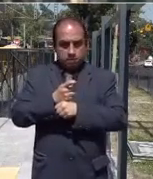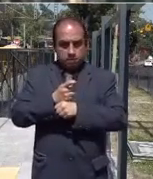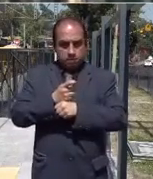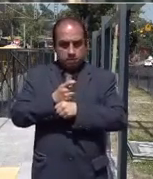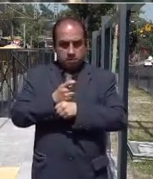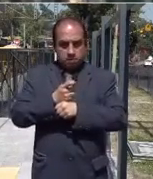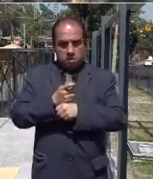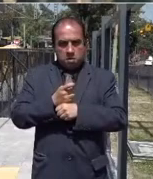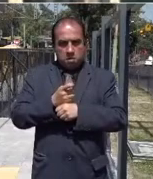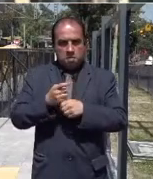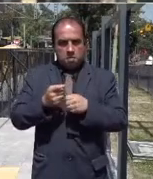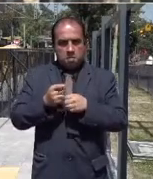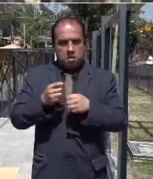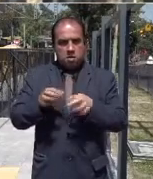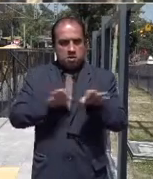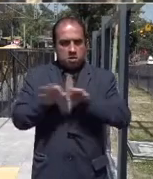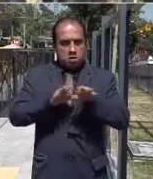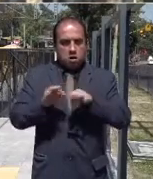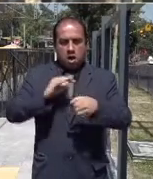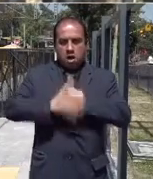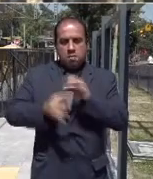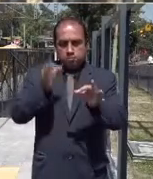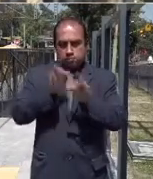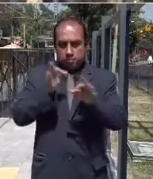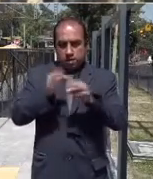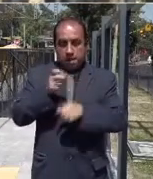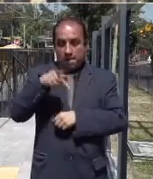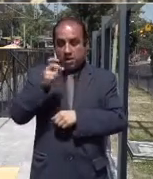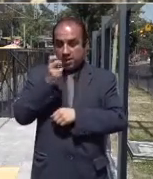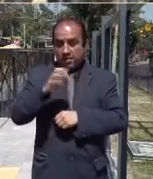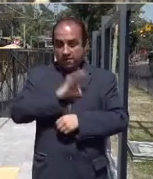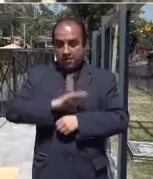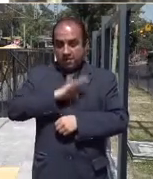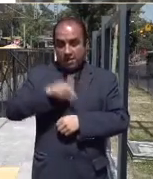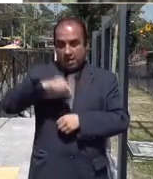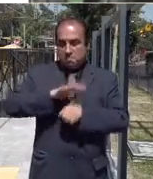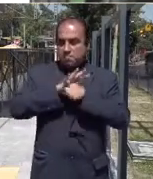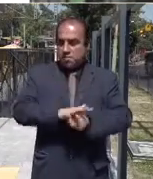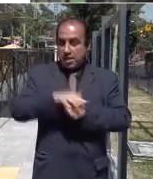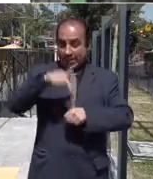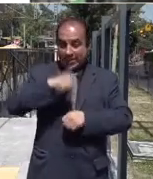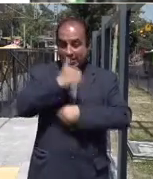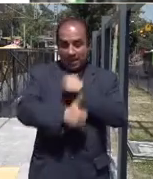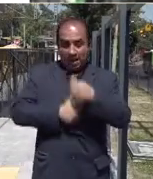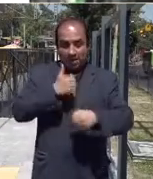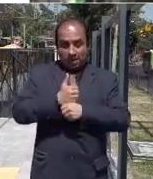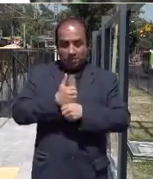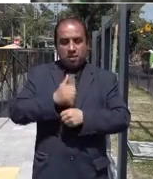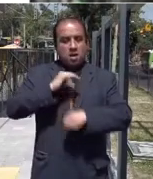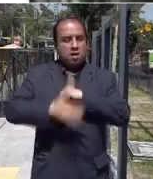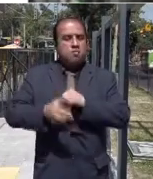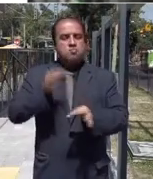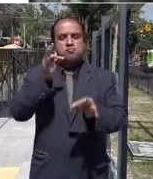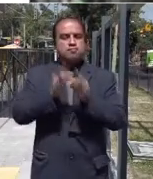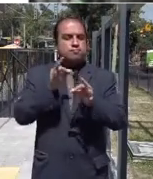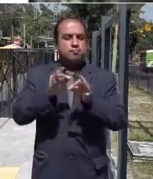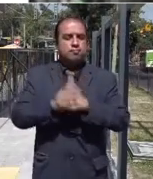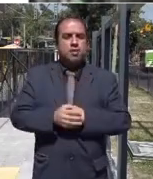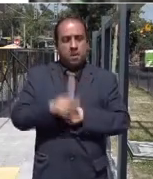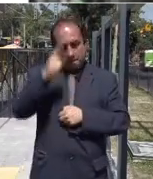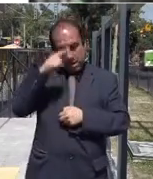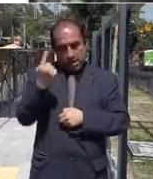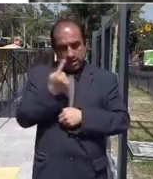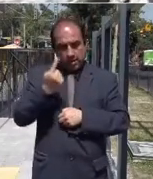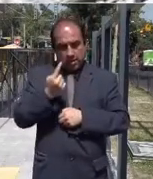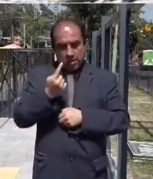forma. Pero esa felicitación es también una presión para que este año también terminemos en tiempo y forma para que las